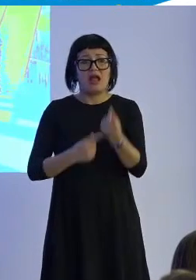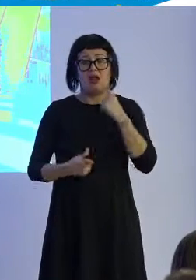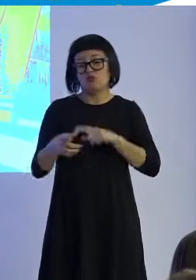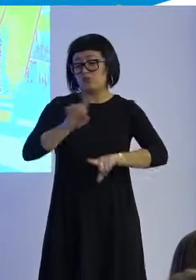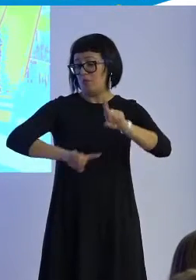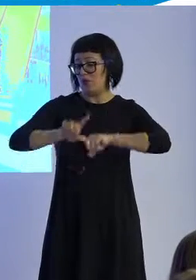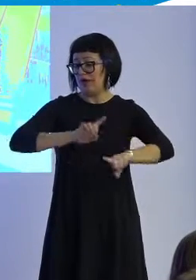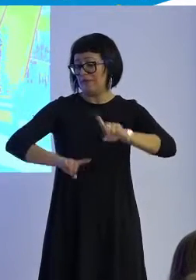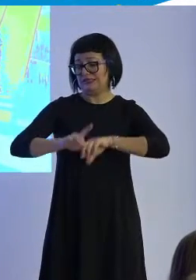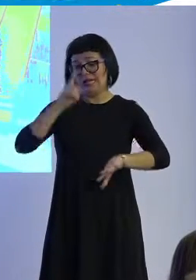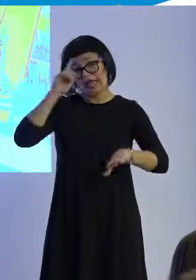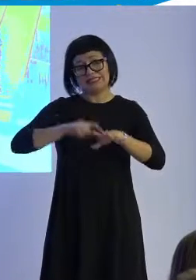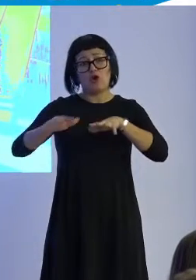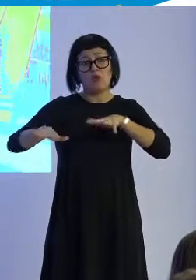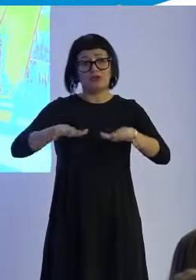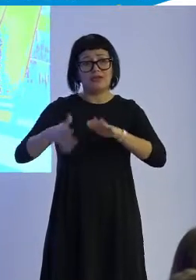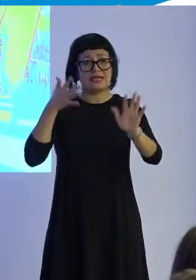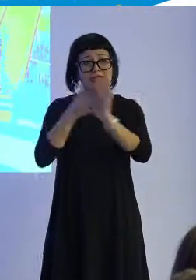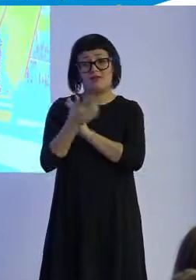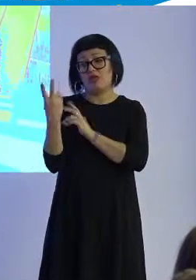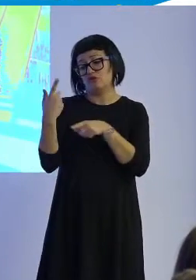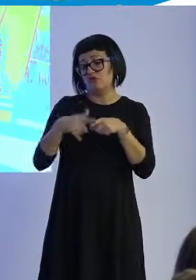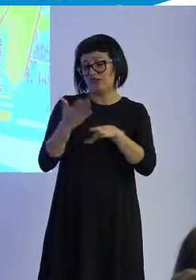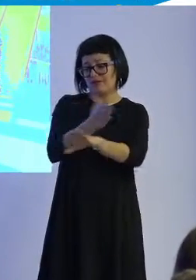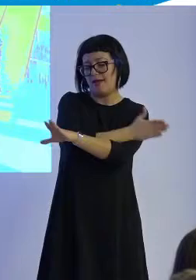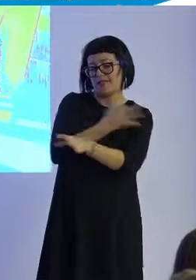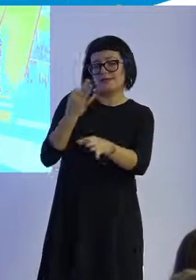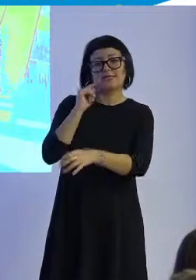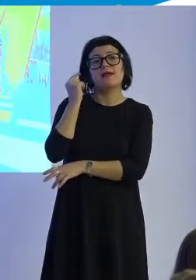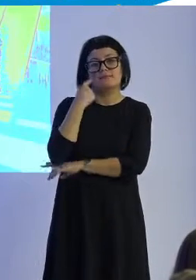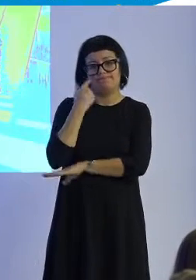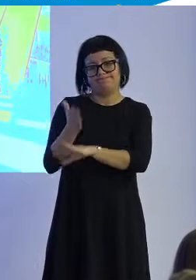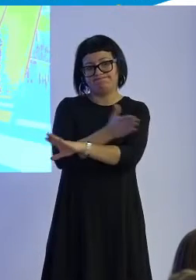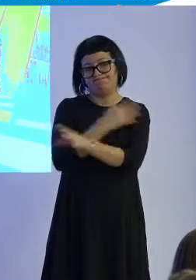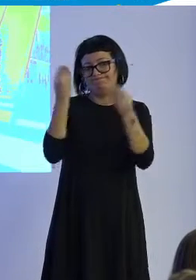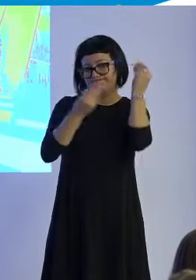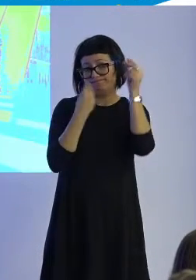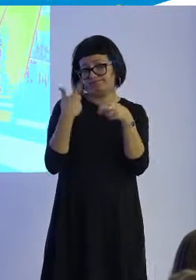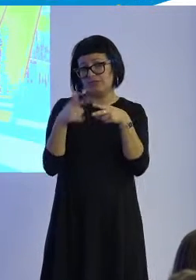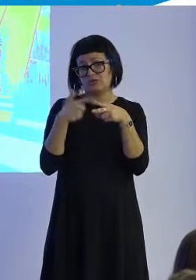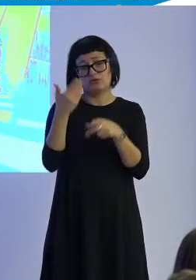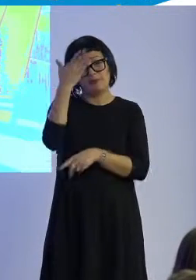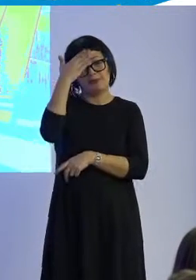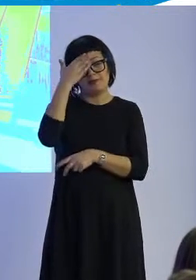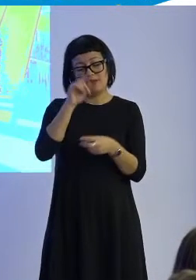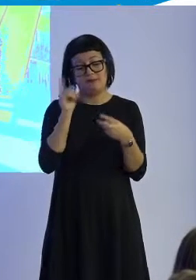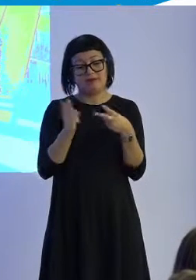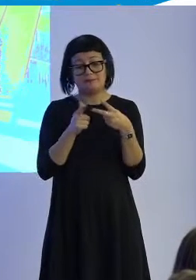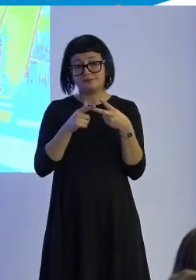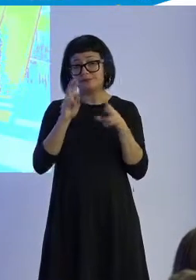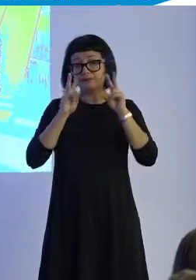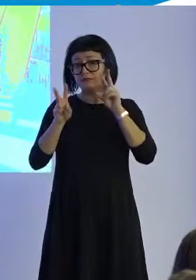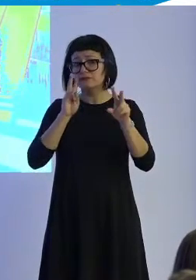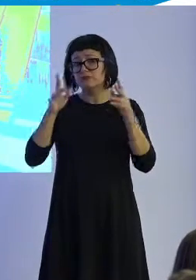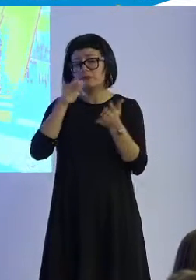psicomotricidad, ¿no? Entonces, ahí en ese sentido son 2 cosas que hay que tener en cuenta. Hay muchas más, pero estos son como las principales. En la visión nos pasa lo mismo,